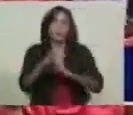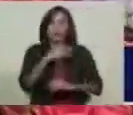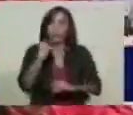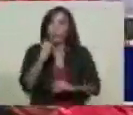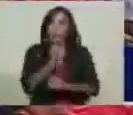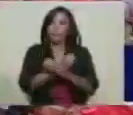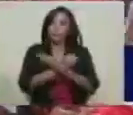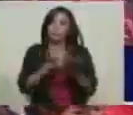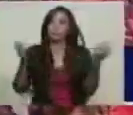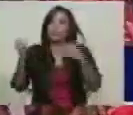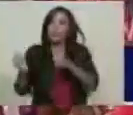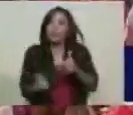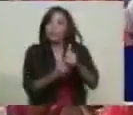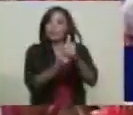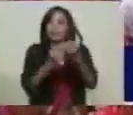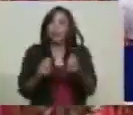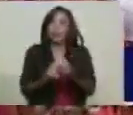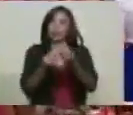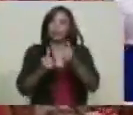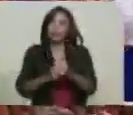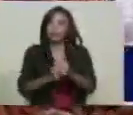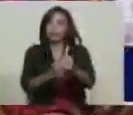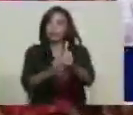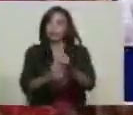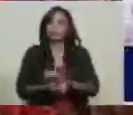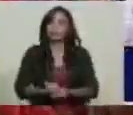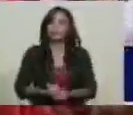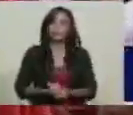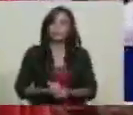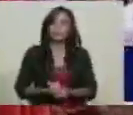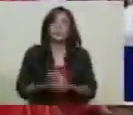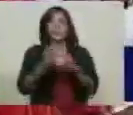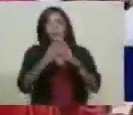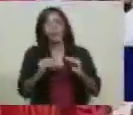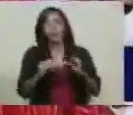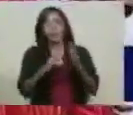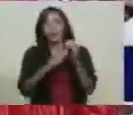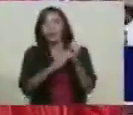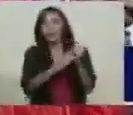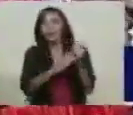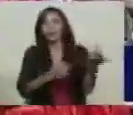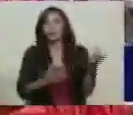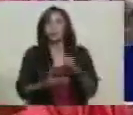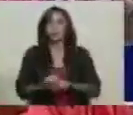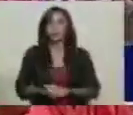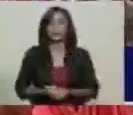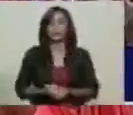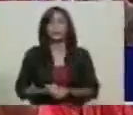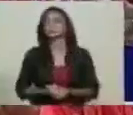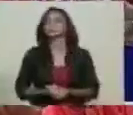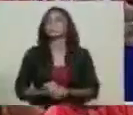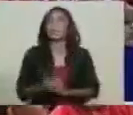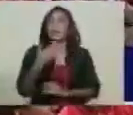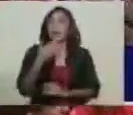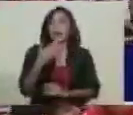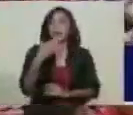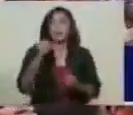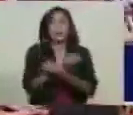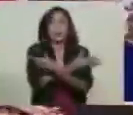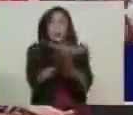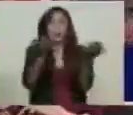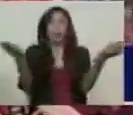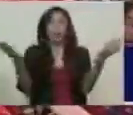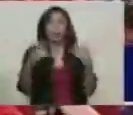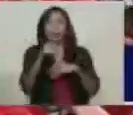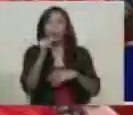permitirnos acompañarlo en la dirección. Queremos agradecer también a la militancia, quienes